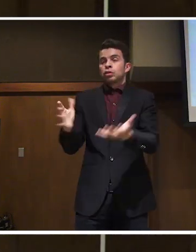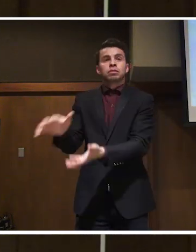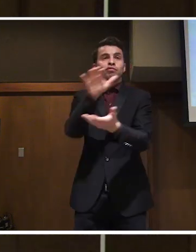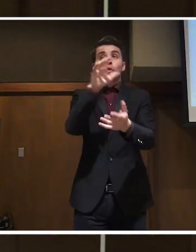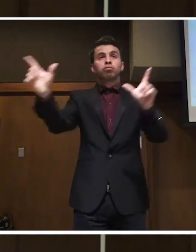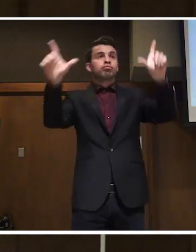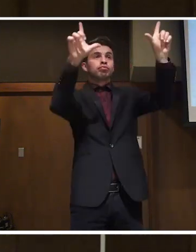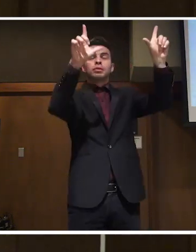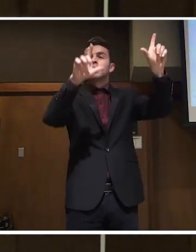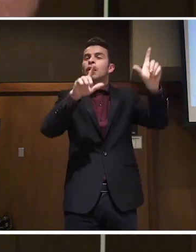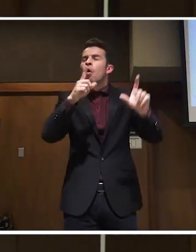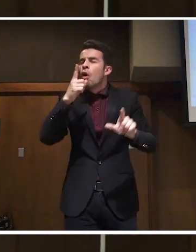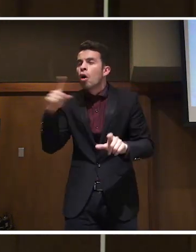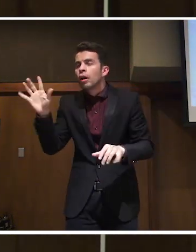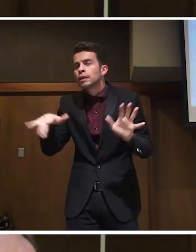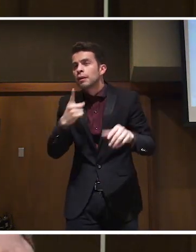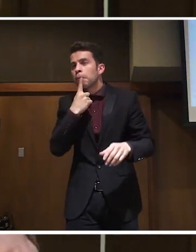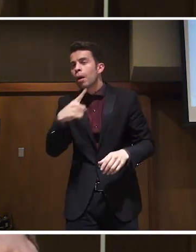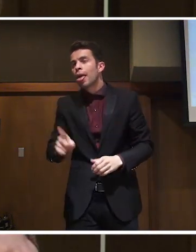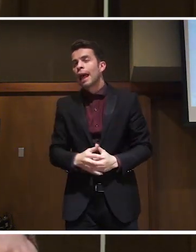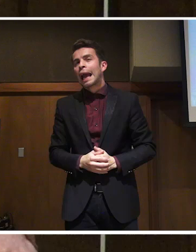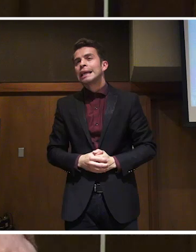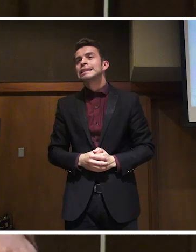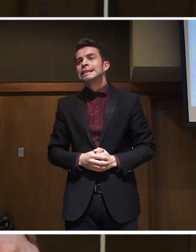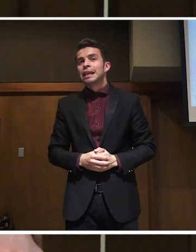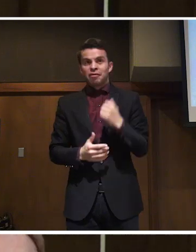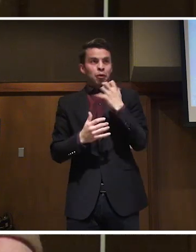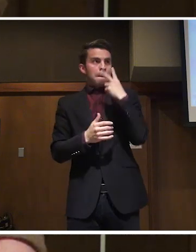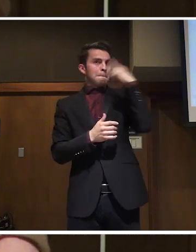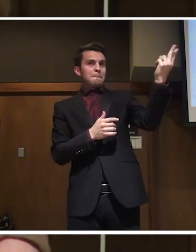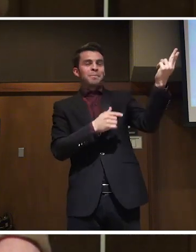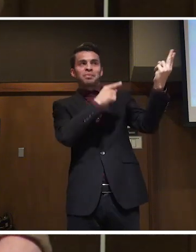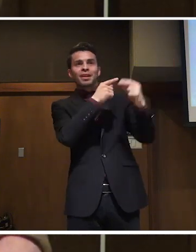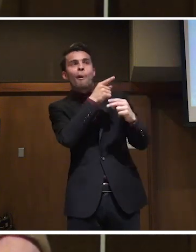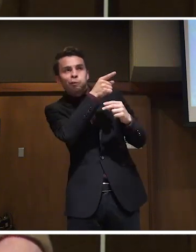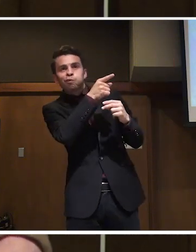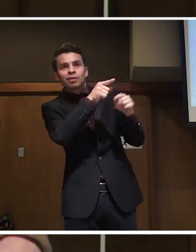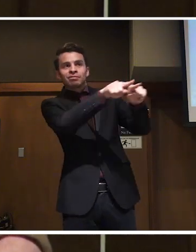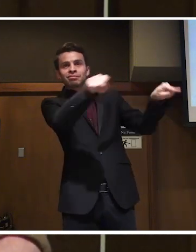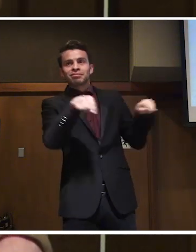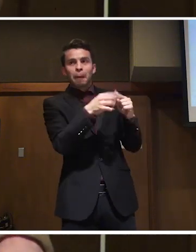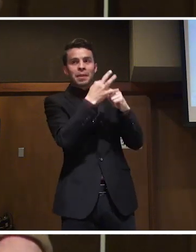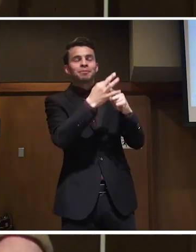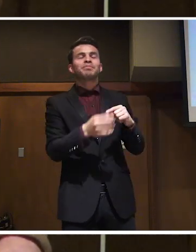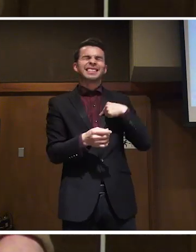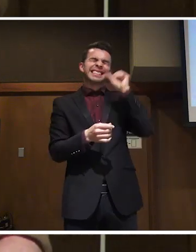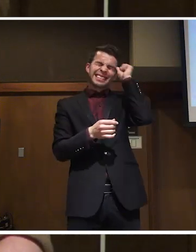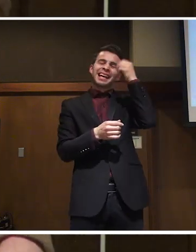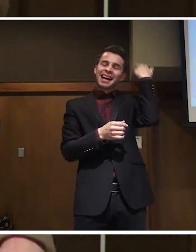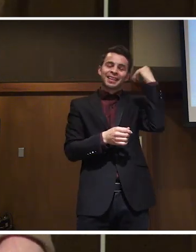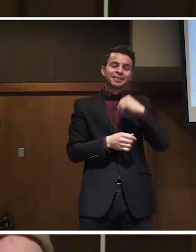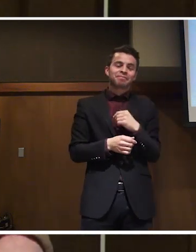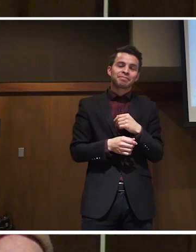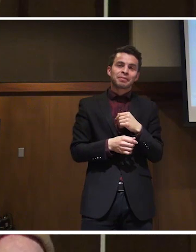eran de cosas todavía más raras. Yo ahora tengo que mirar la exposición, no la he visto, pero yo recuerdo que a mí me decían acá, y yo nunca